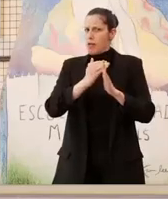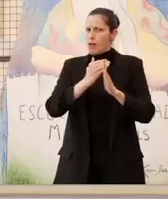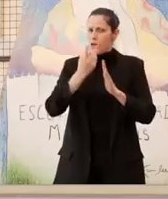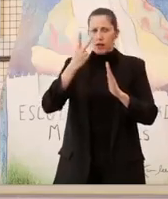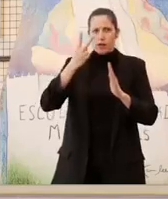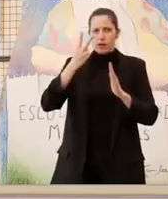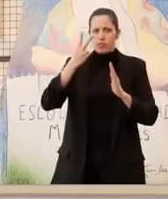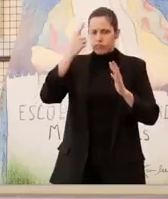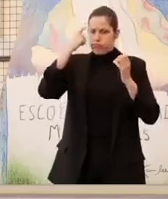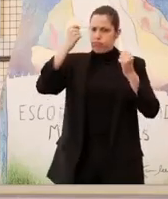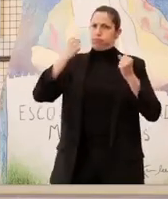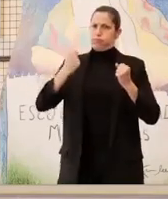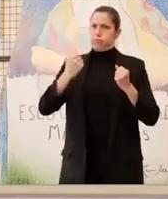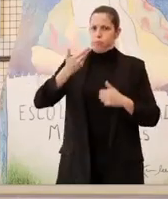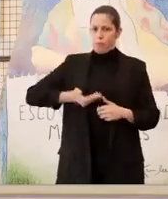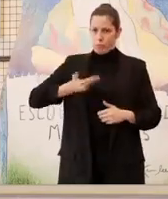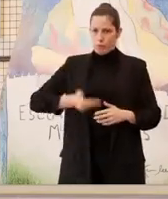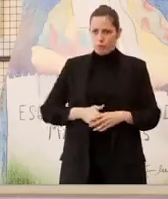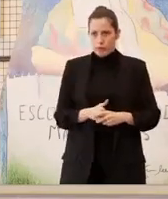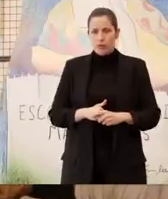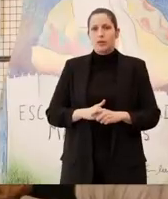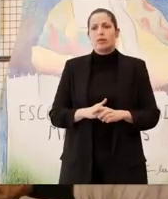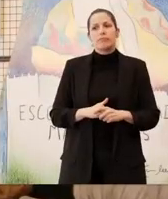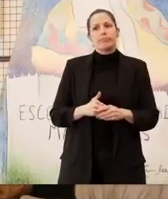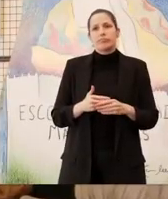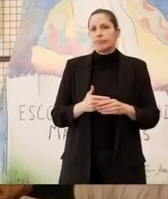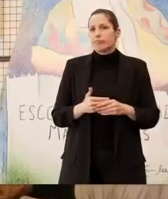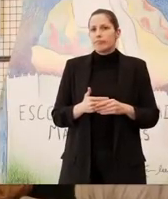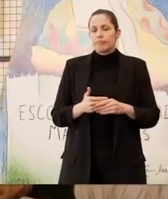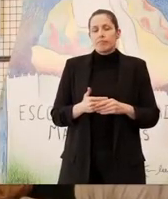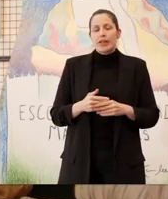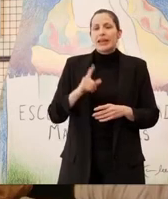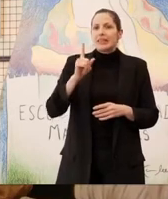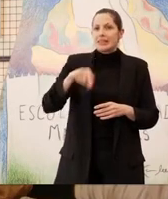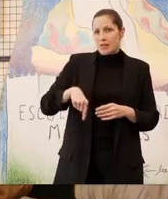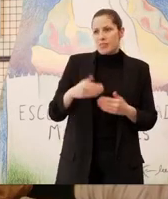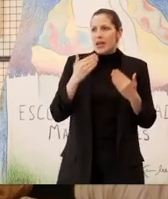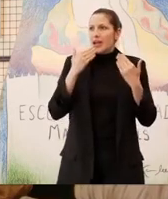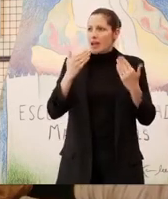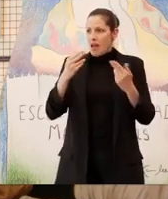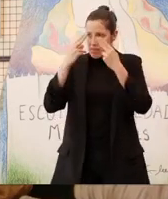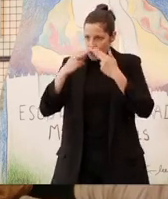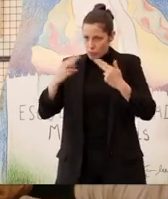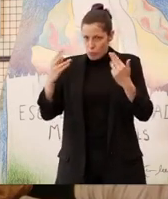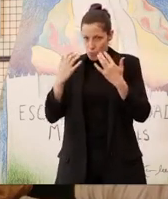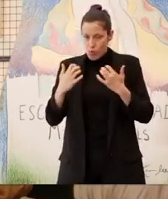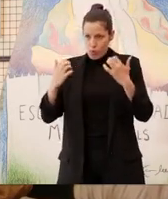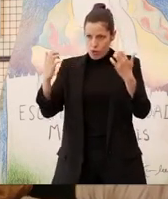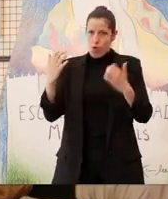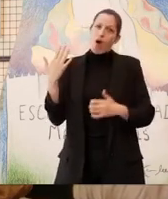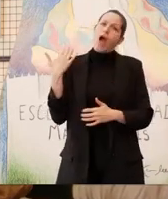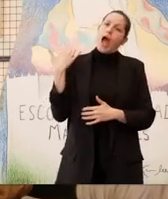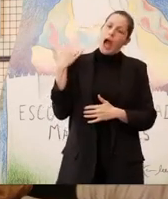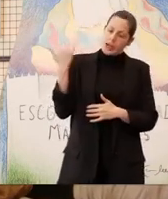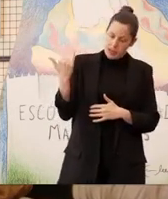un agradecimiento pero digo que infinito un agradecimiento a quienes estáis hoy aquí estuviste a quienes ayer